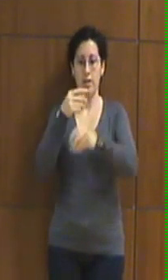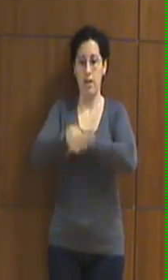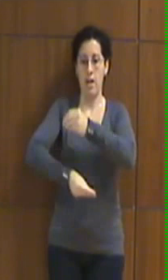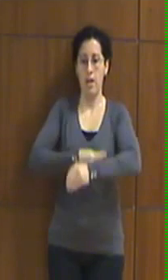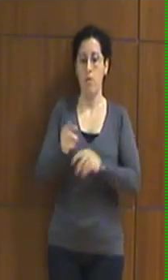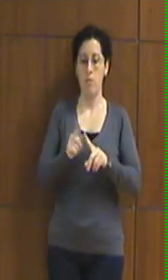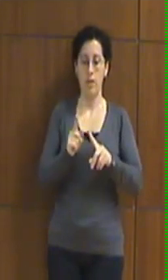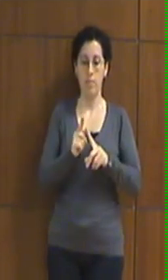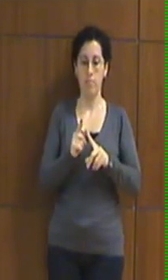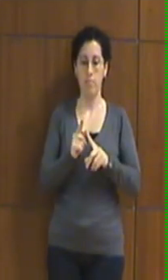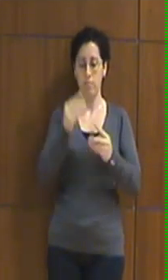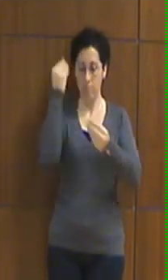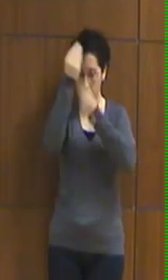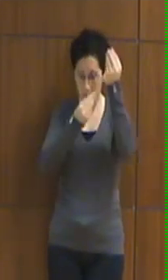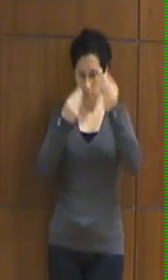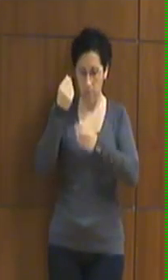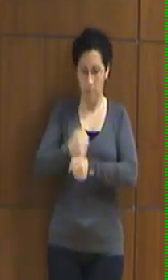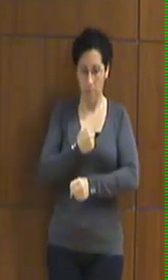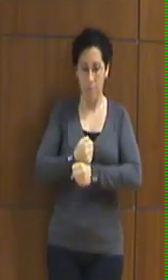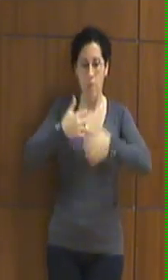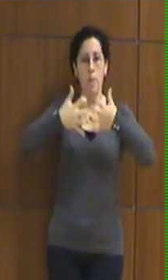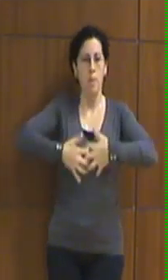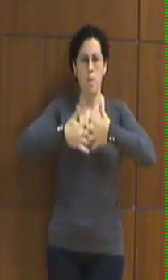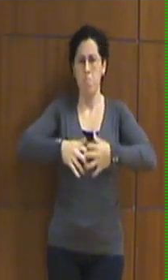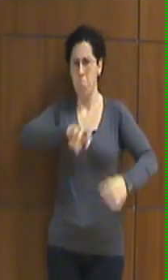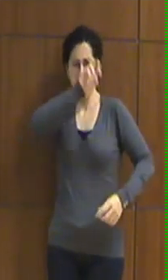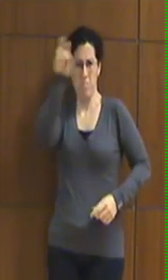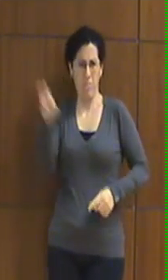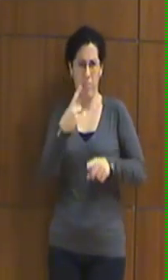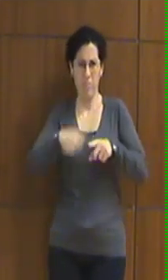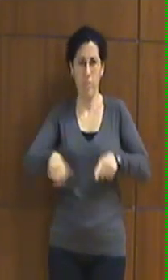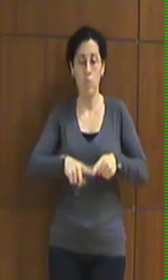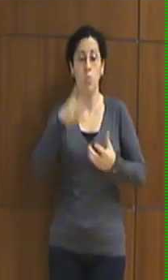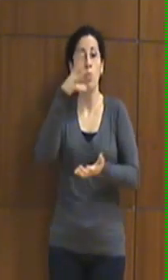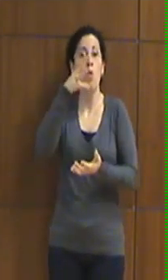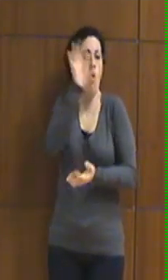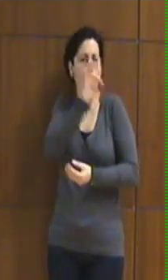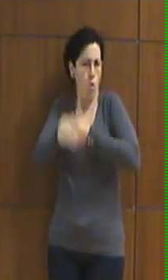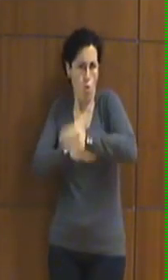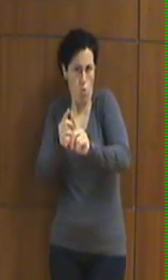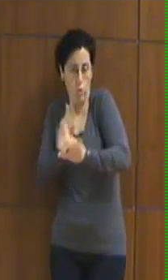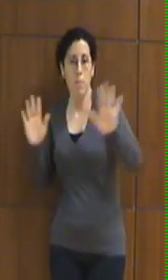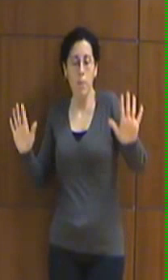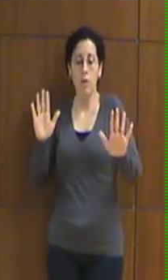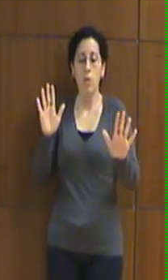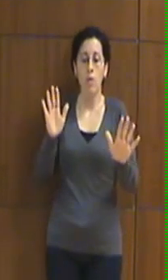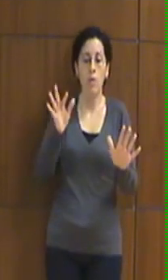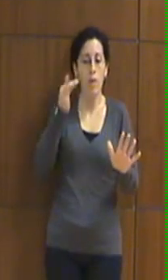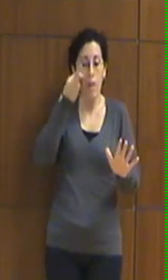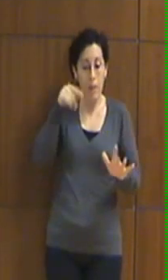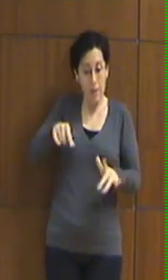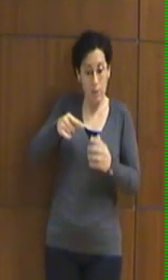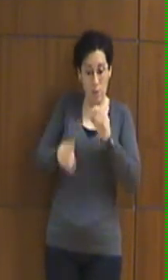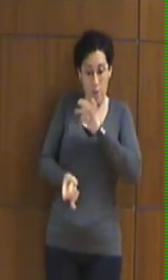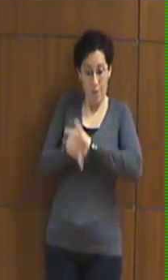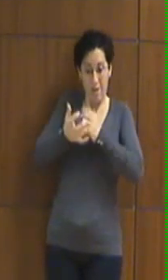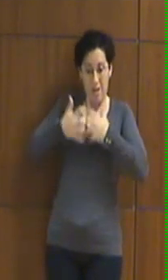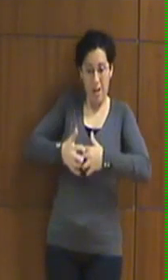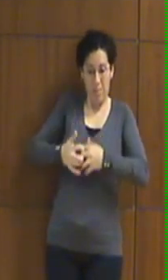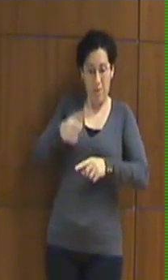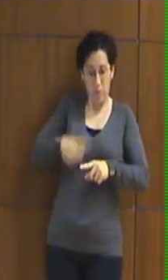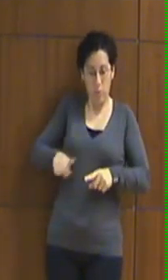dispositivos, o cuando usáis dispositivos o no los usáis, ¿creéis que esto es una parte del negocio? ¿Que esto se hace